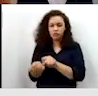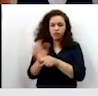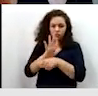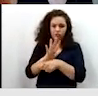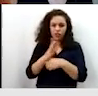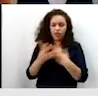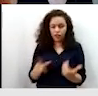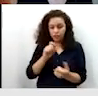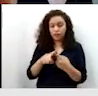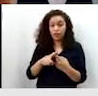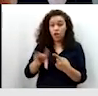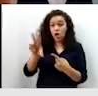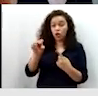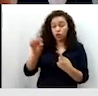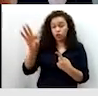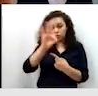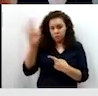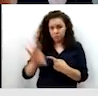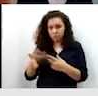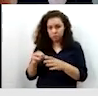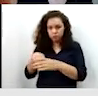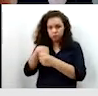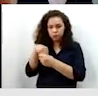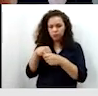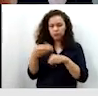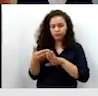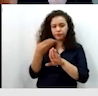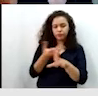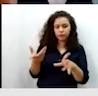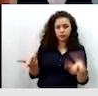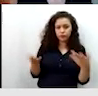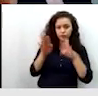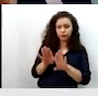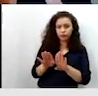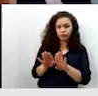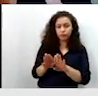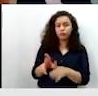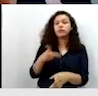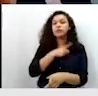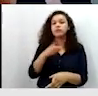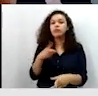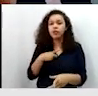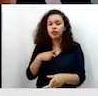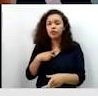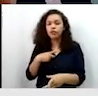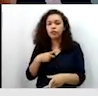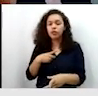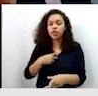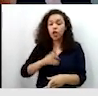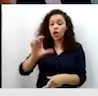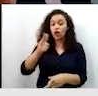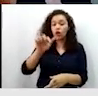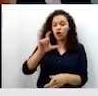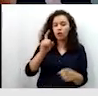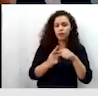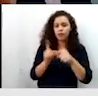estar llenado al 80%. Antes de cerrar, debo de darle una aspersión con solución clorada. Van a ser